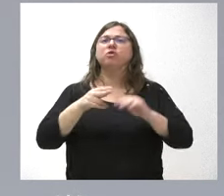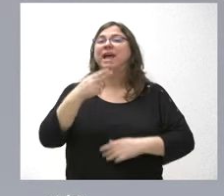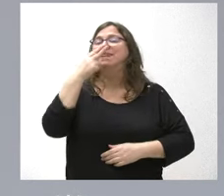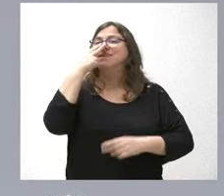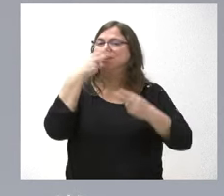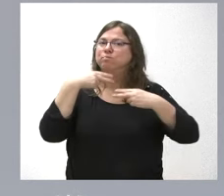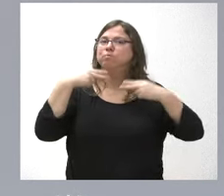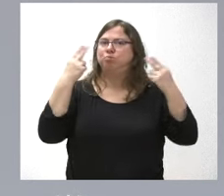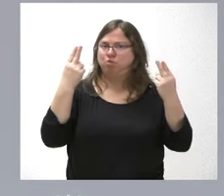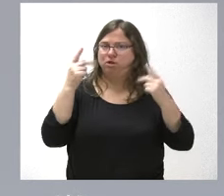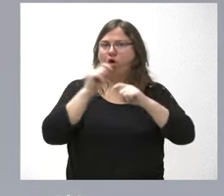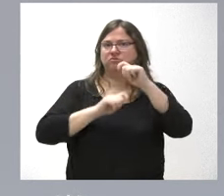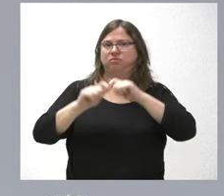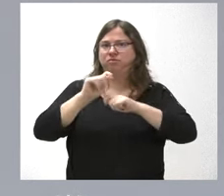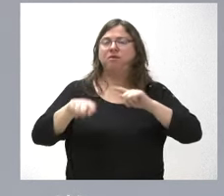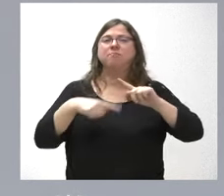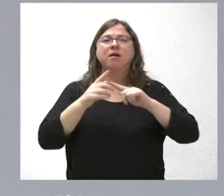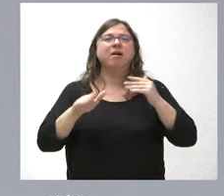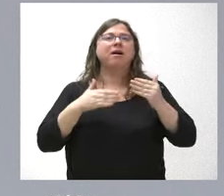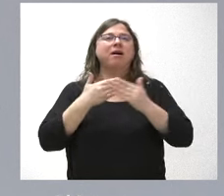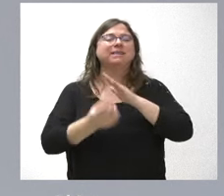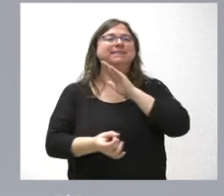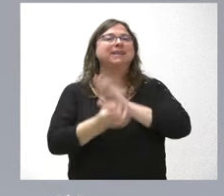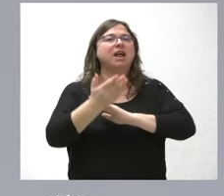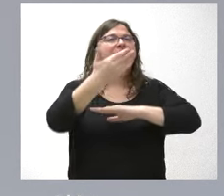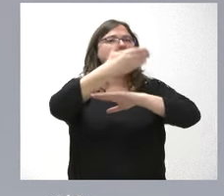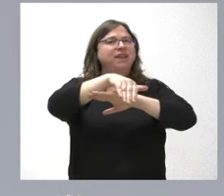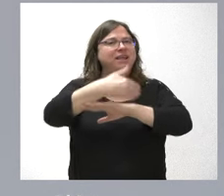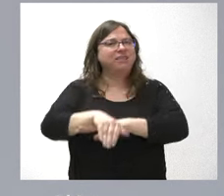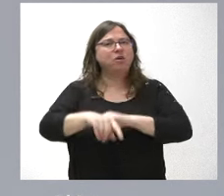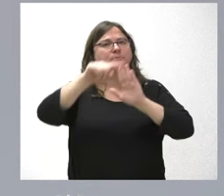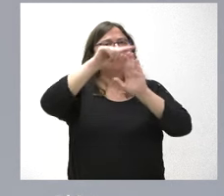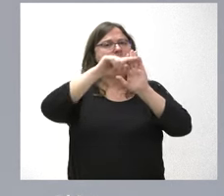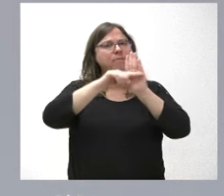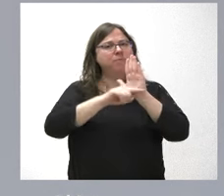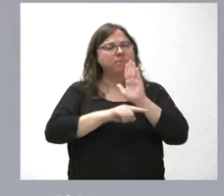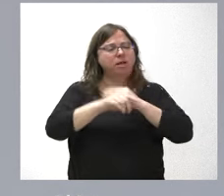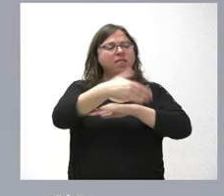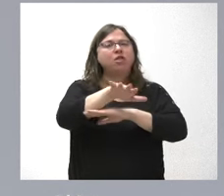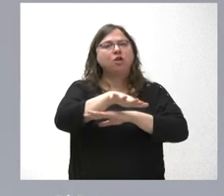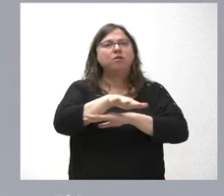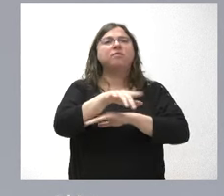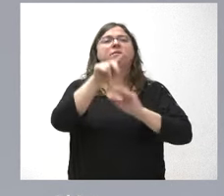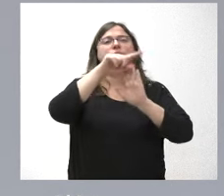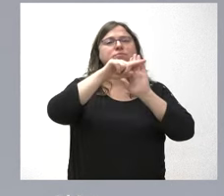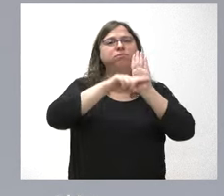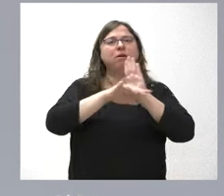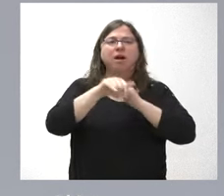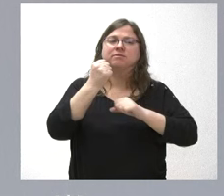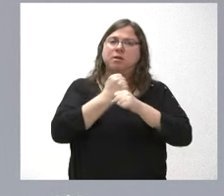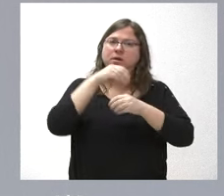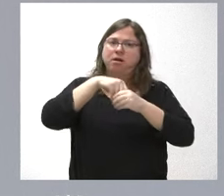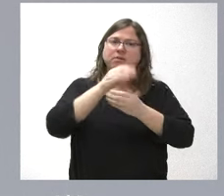público, crea incluso un directorio oficial de asociaciones que actúan en la comunidad de Castilla y